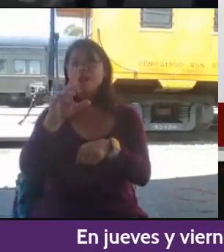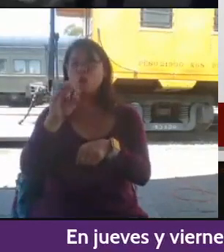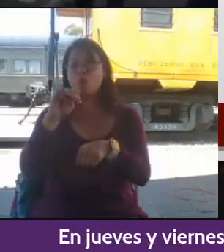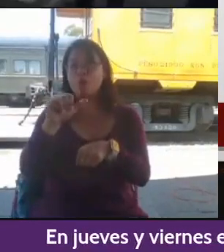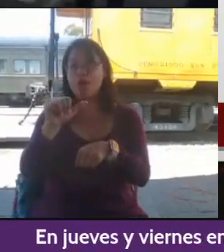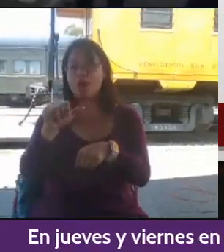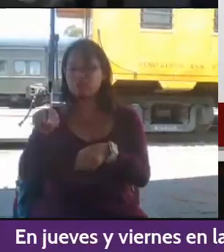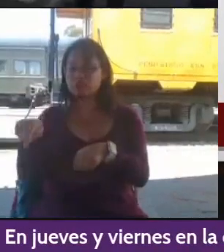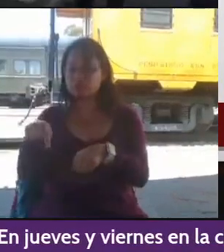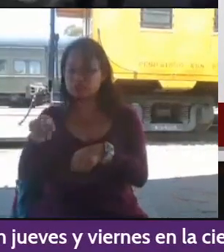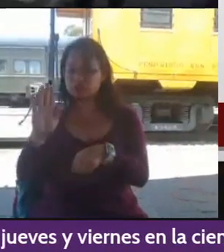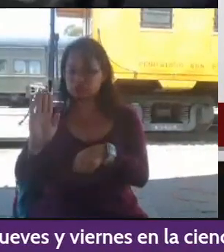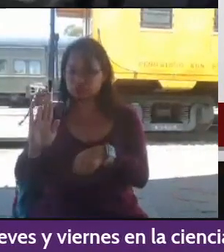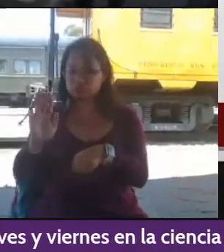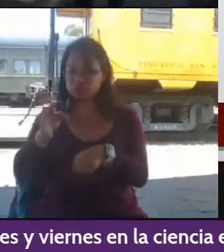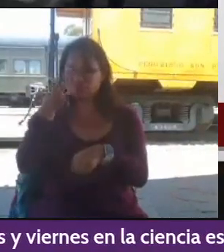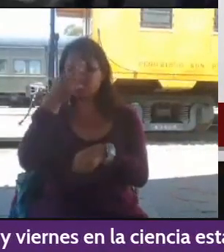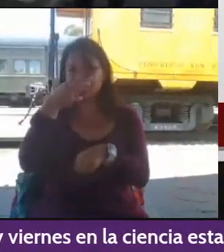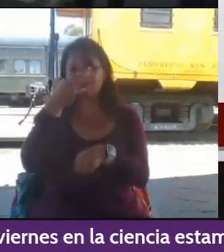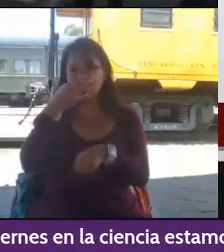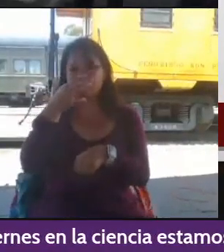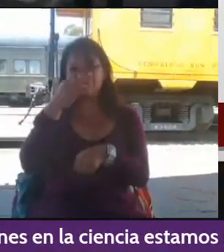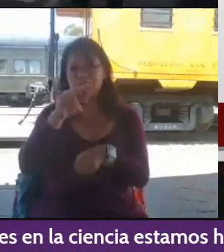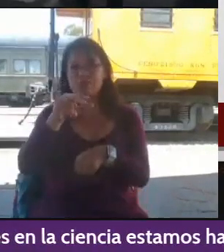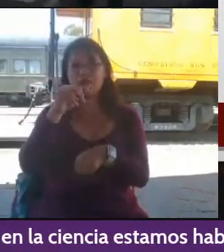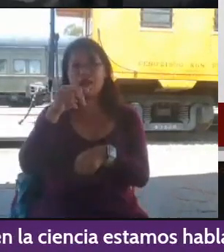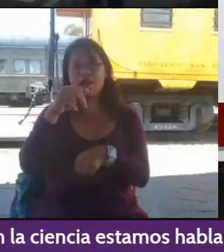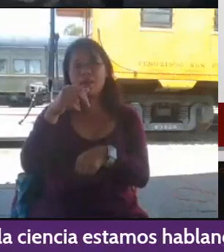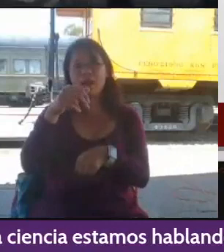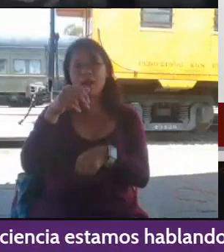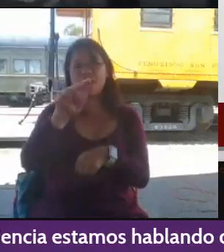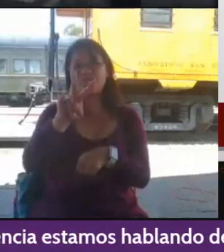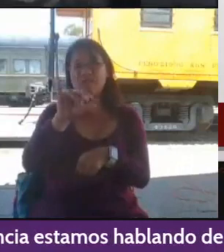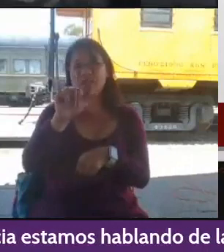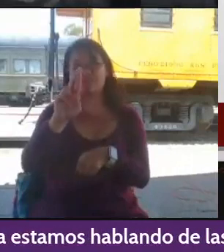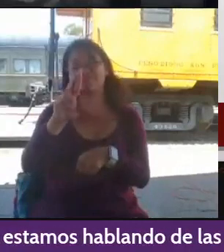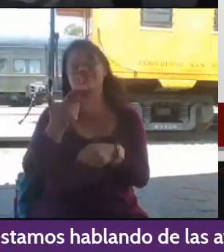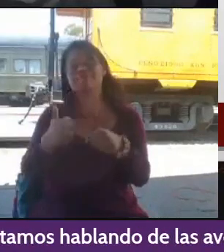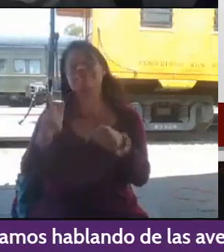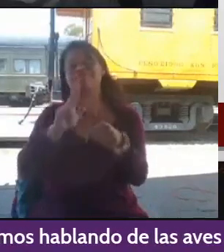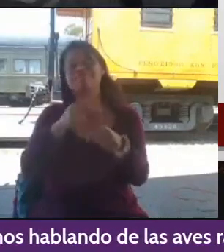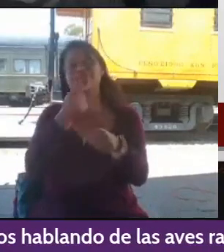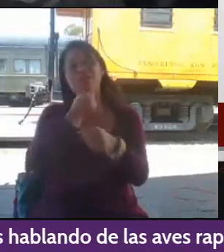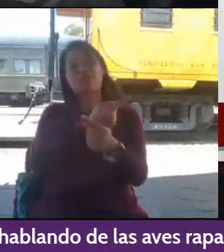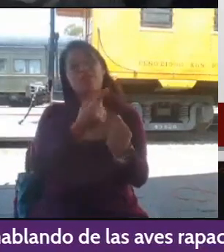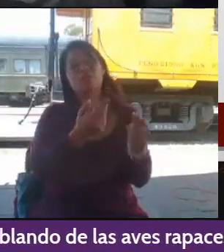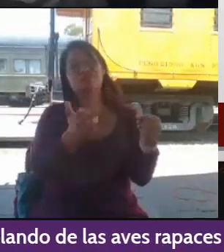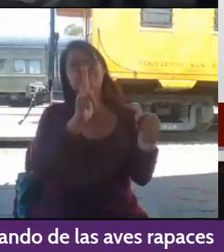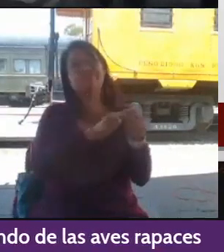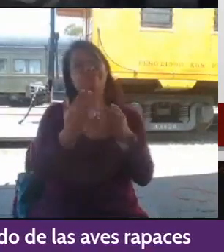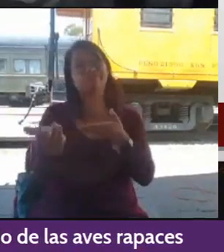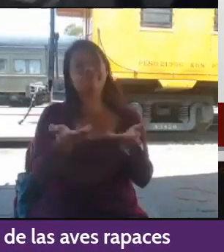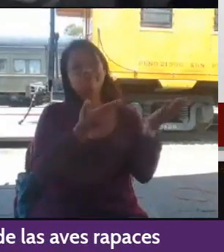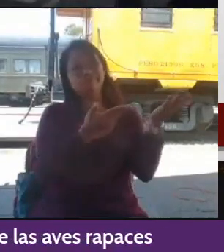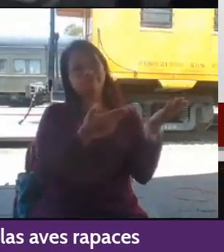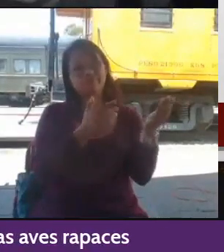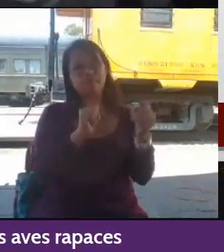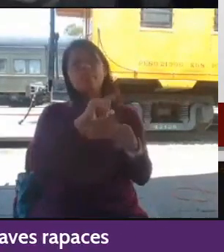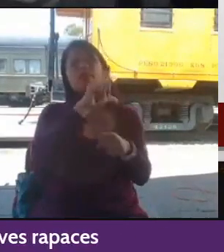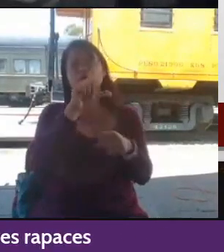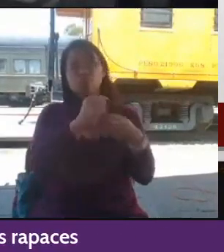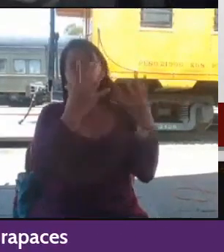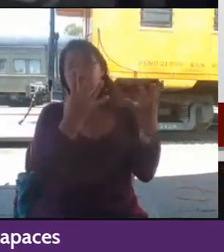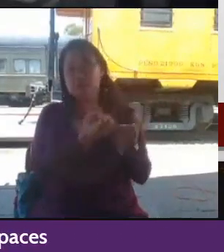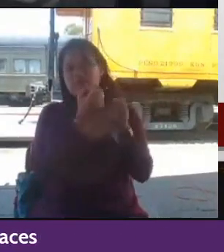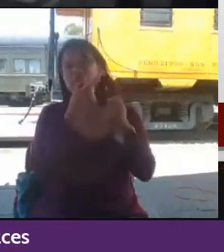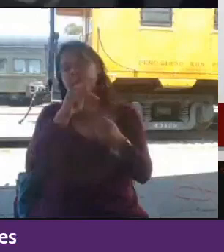palomas parecían que eran positivas a gripe aviar. Entonces hospitalizados de observación, a final de cuentas no les pasó nada. A los niños las palomas se habían muerto por otras